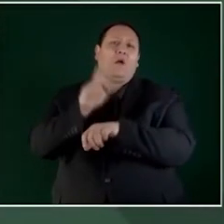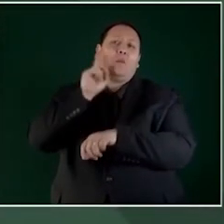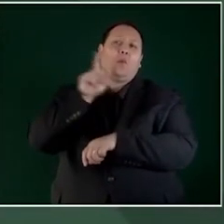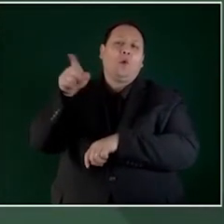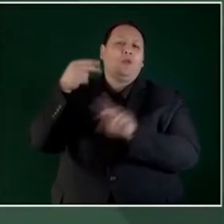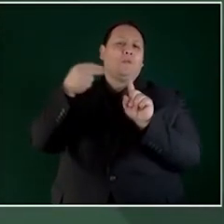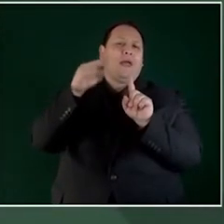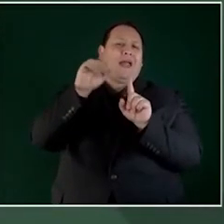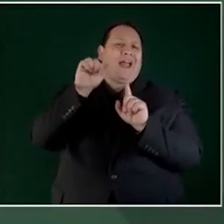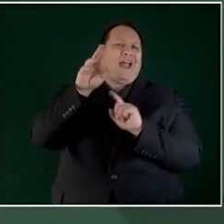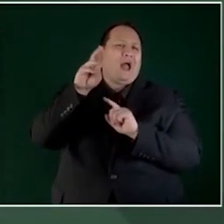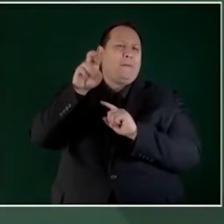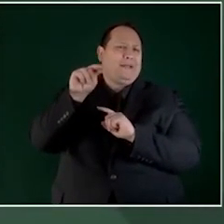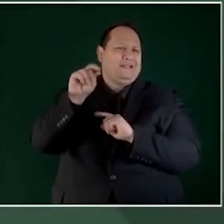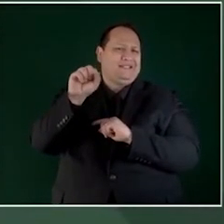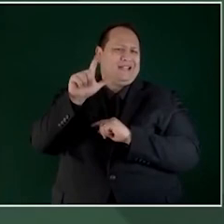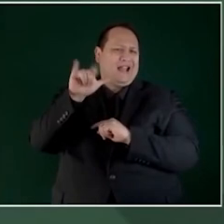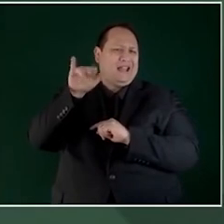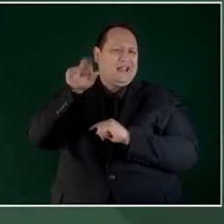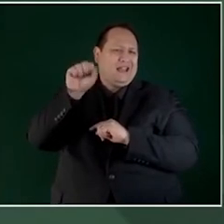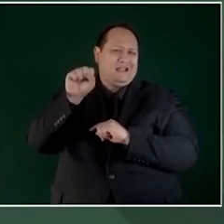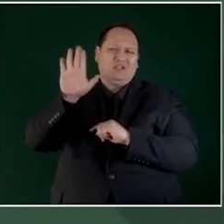Salinas.